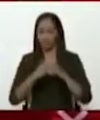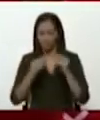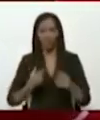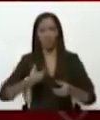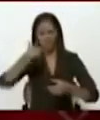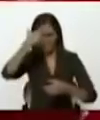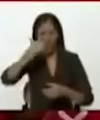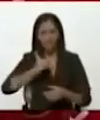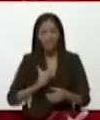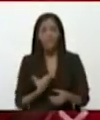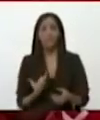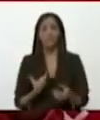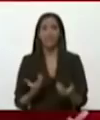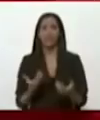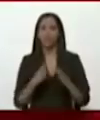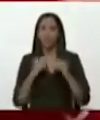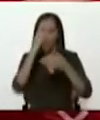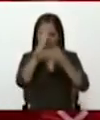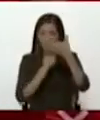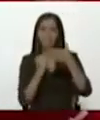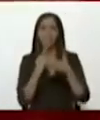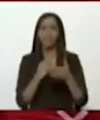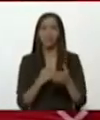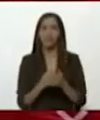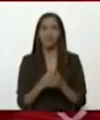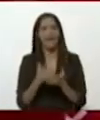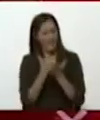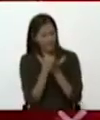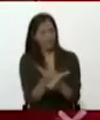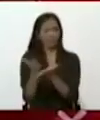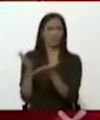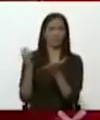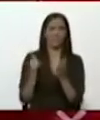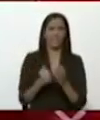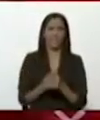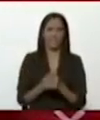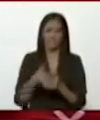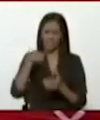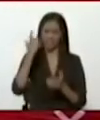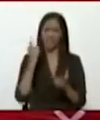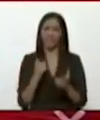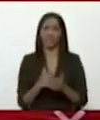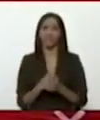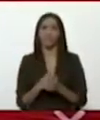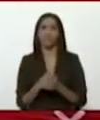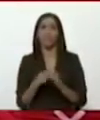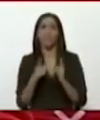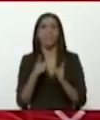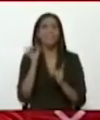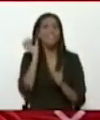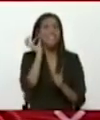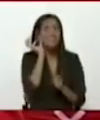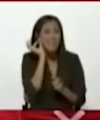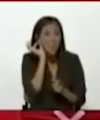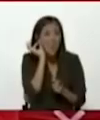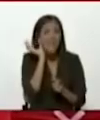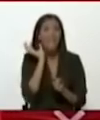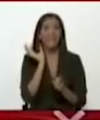sinceridad y con toda humildad dijo, échame una ayudadita, pues, sin tanta pena. Pero esta muchacha,